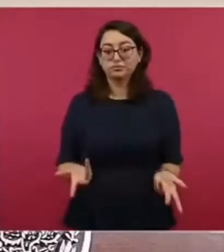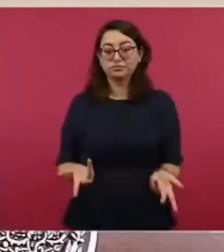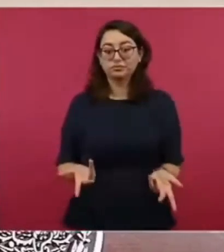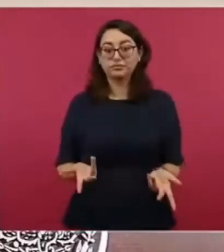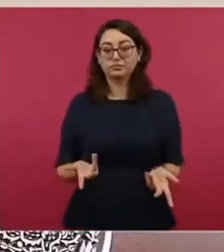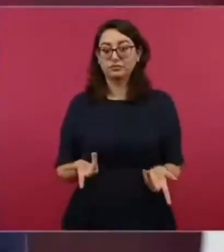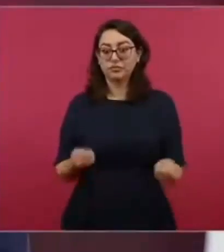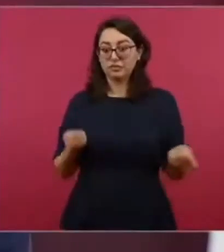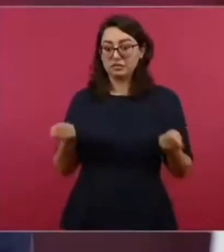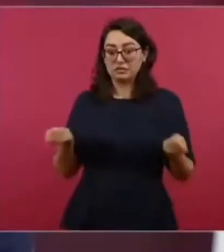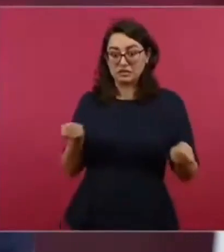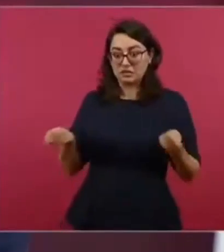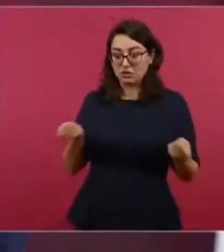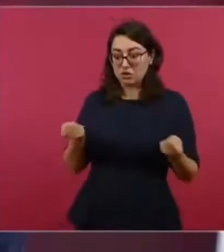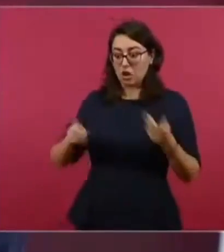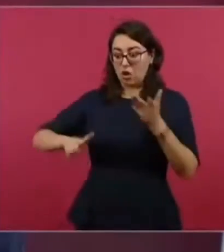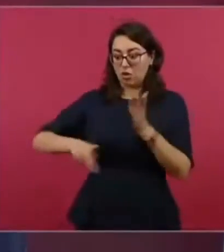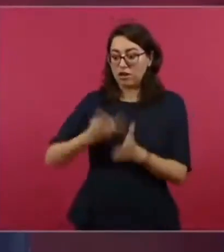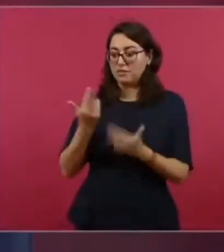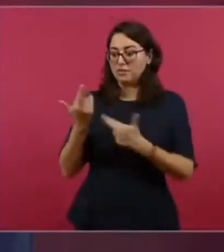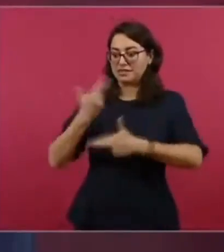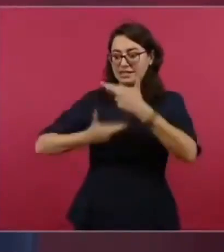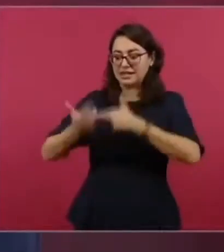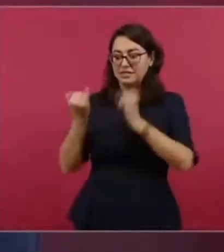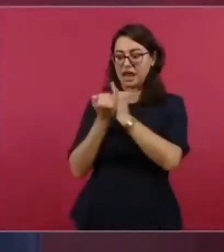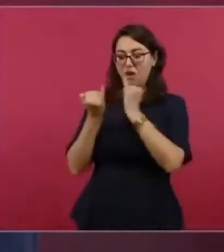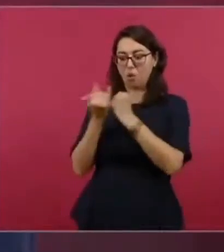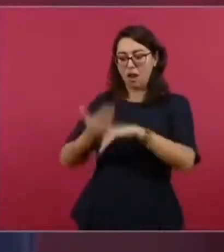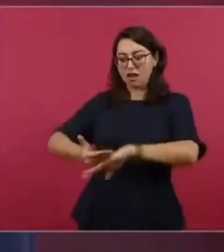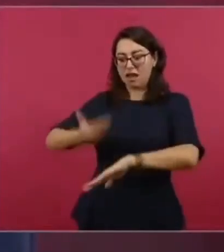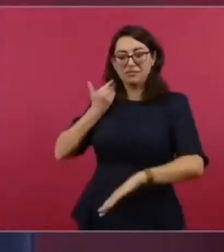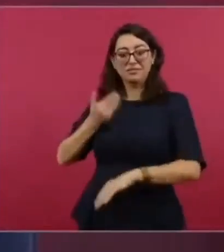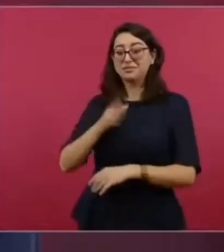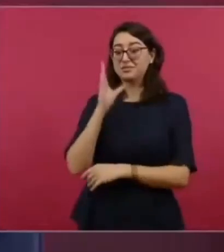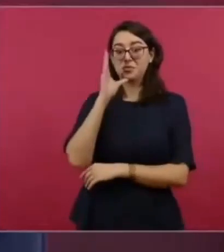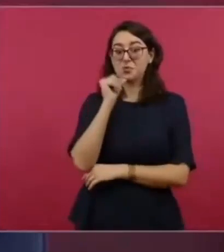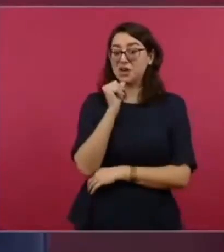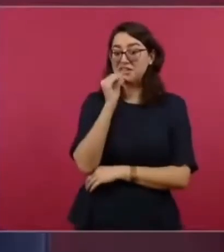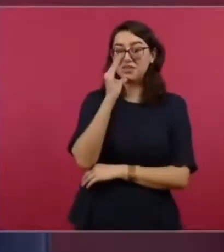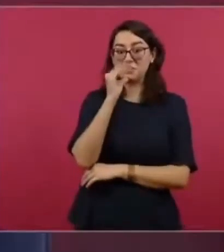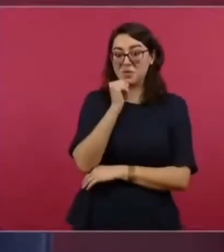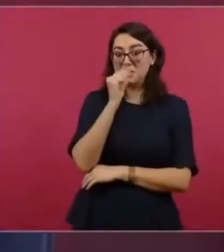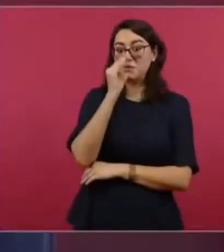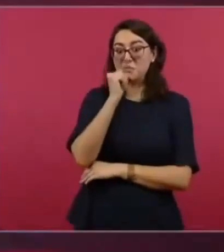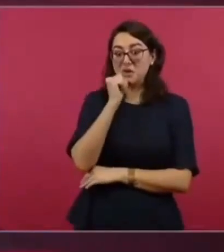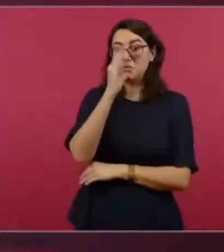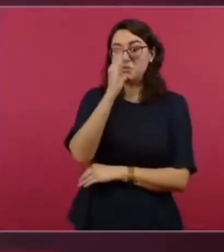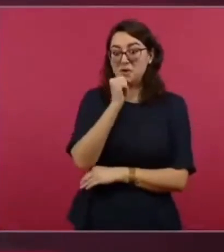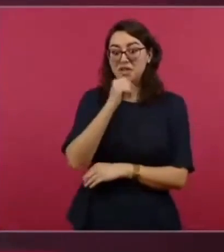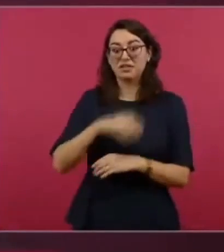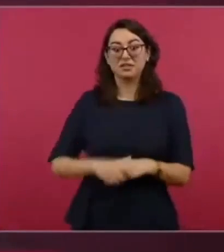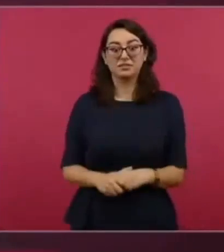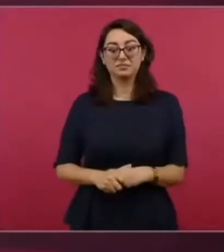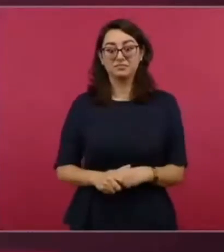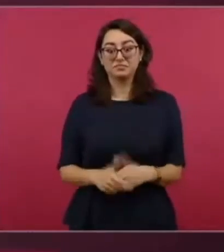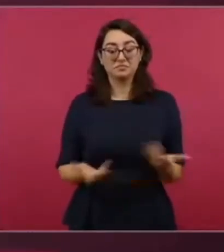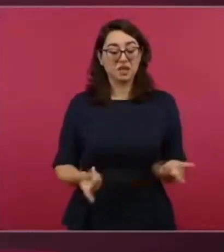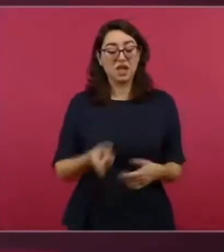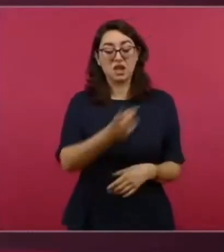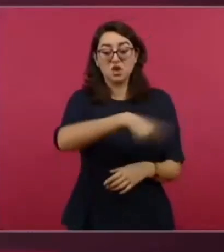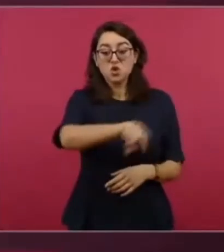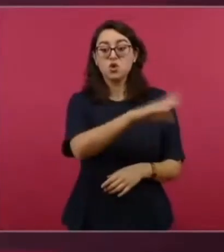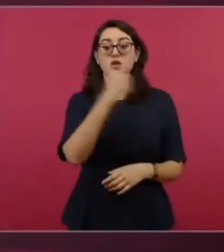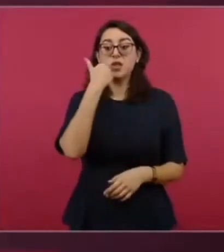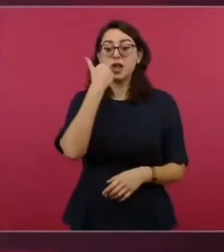cada vez se les aleja más la posibilidad de regresar por sus fueros y por sus